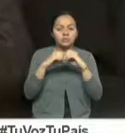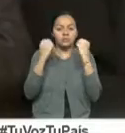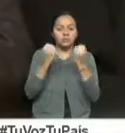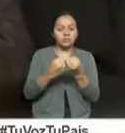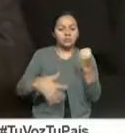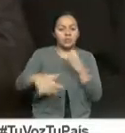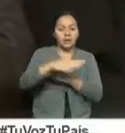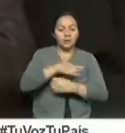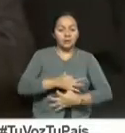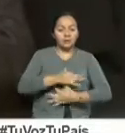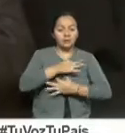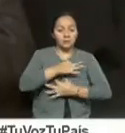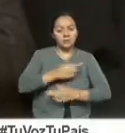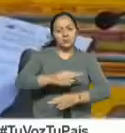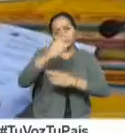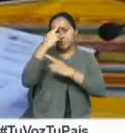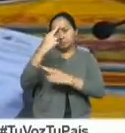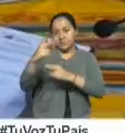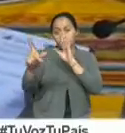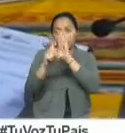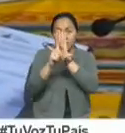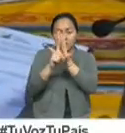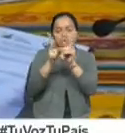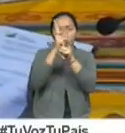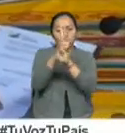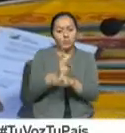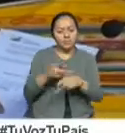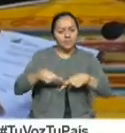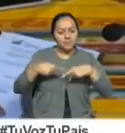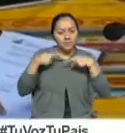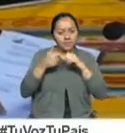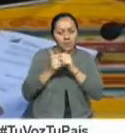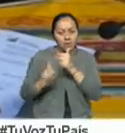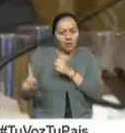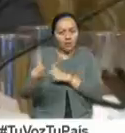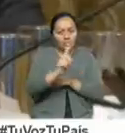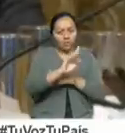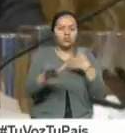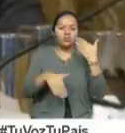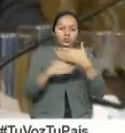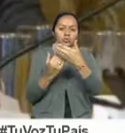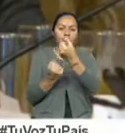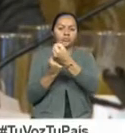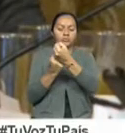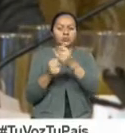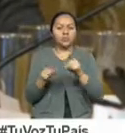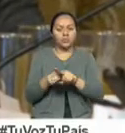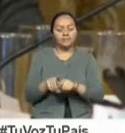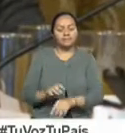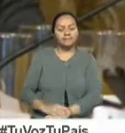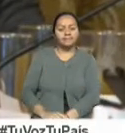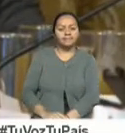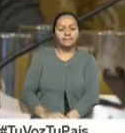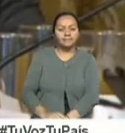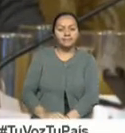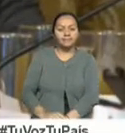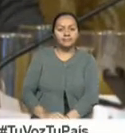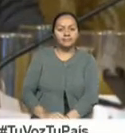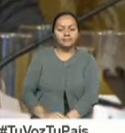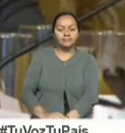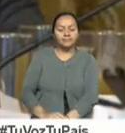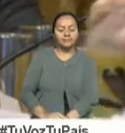se ponga de acuerdo en respetar la ley y cuidar la vida de cada uno y de todos. Marcos Villamar, Noticiero